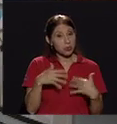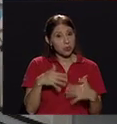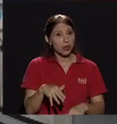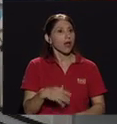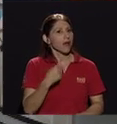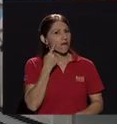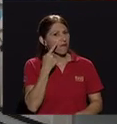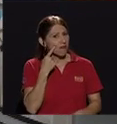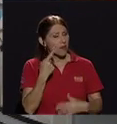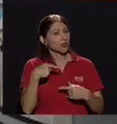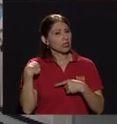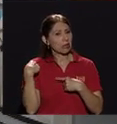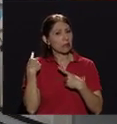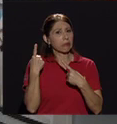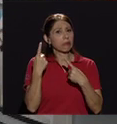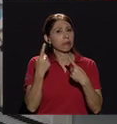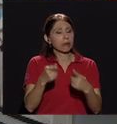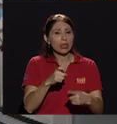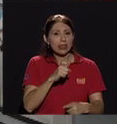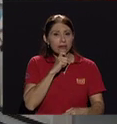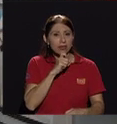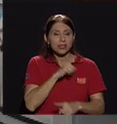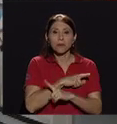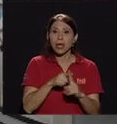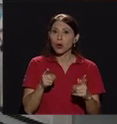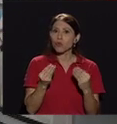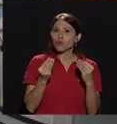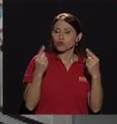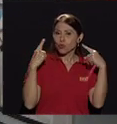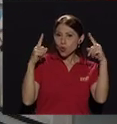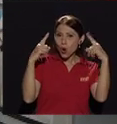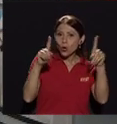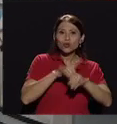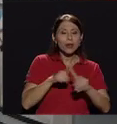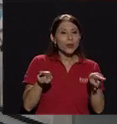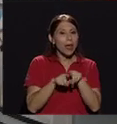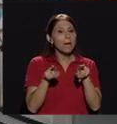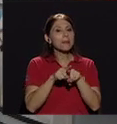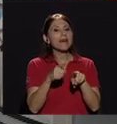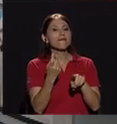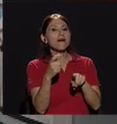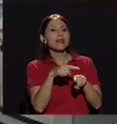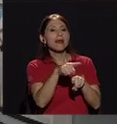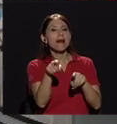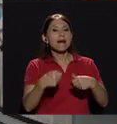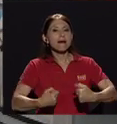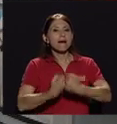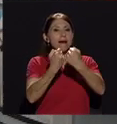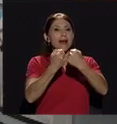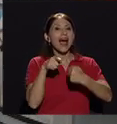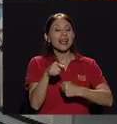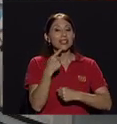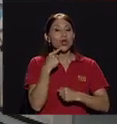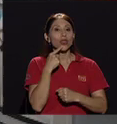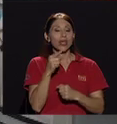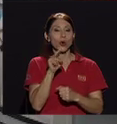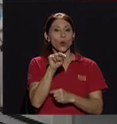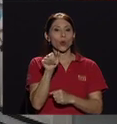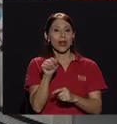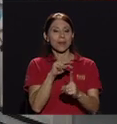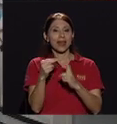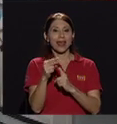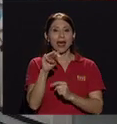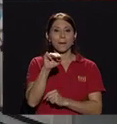sido un camino largo y difícil, pero son bastantes los logros, pero también muchos los desafíos. Así lo comentó a una mirada